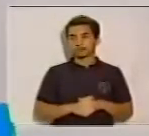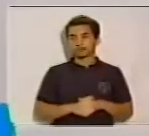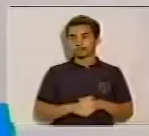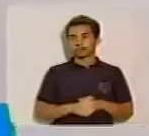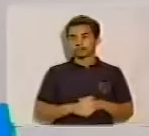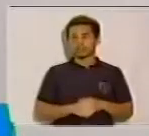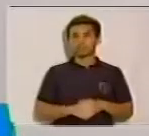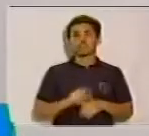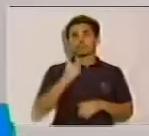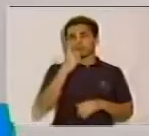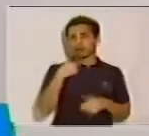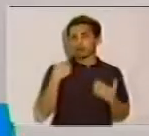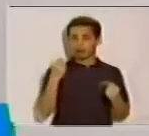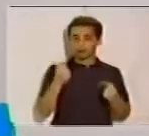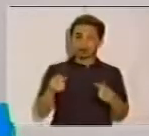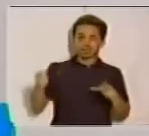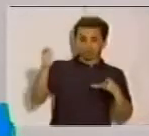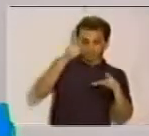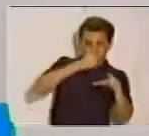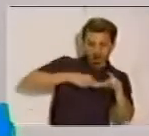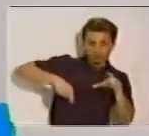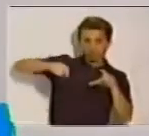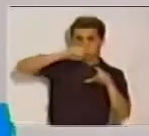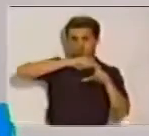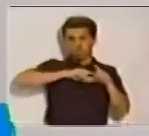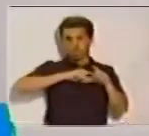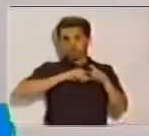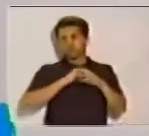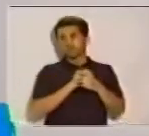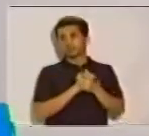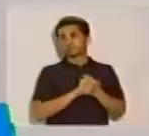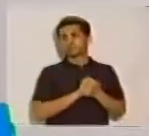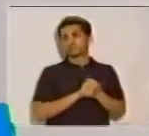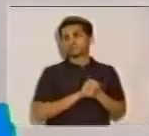Hacemos la circunferencia. La tenemos ahí.